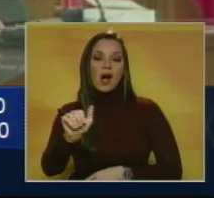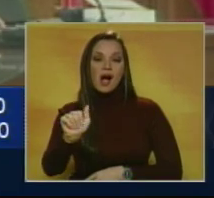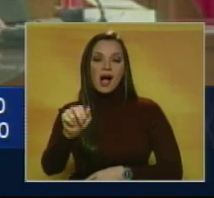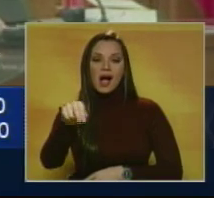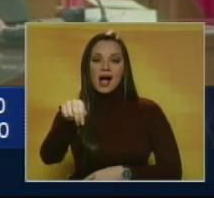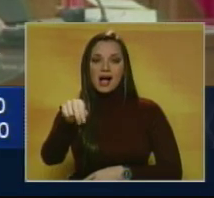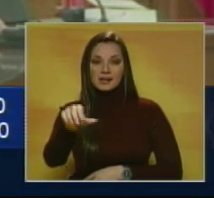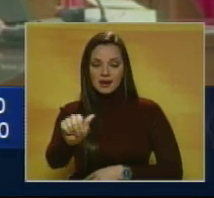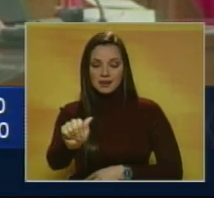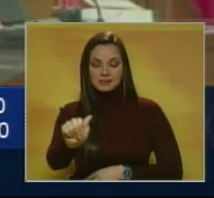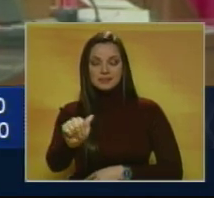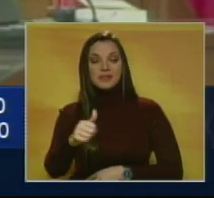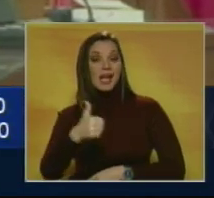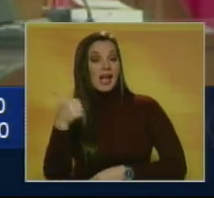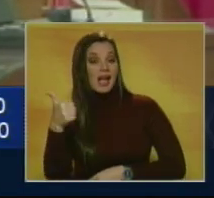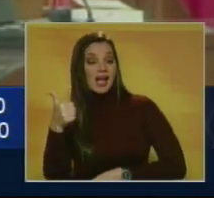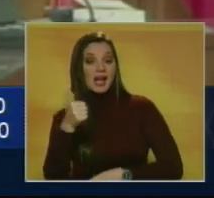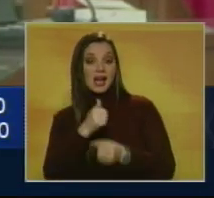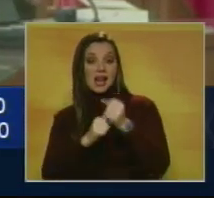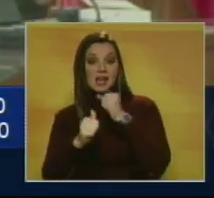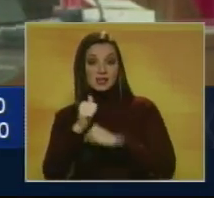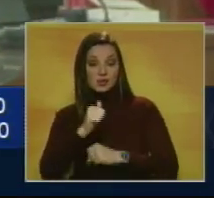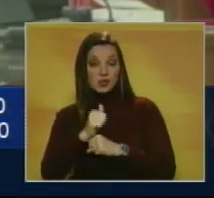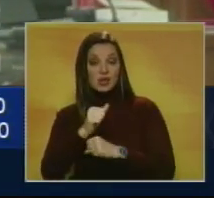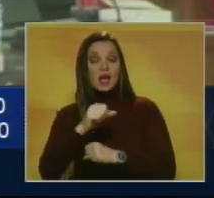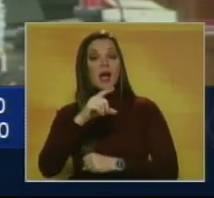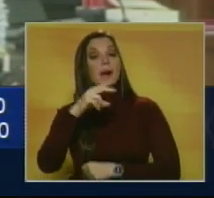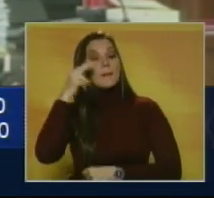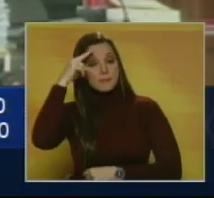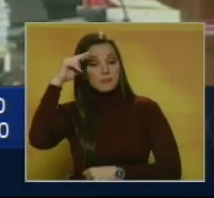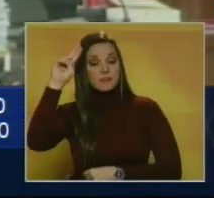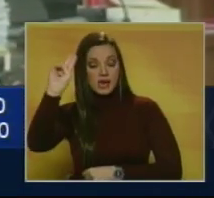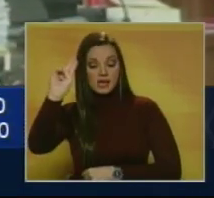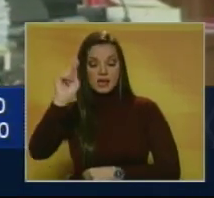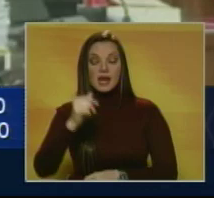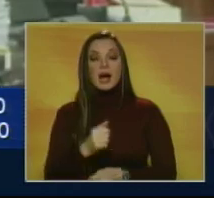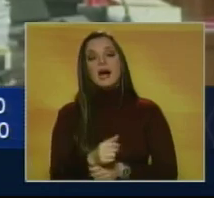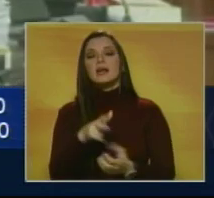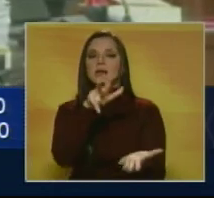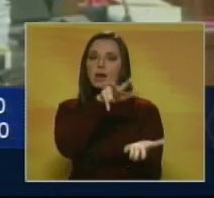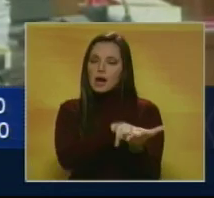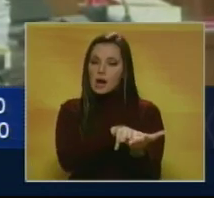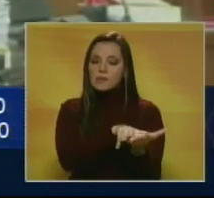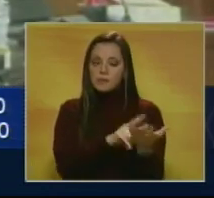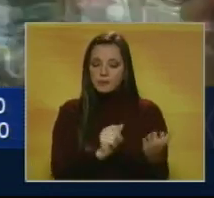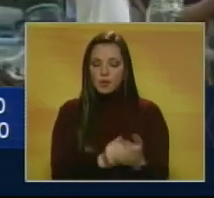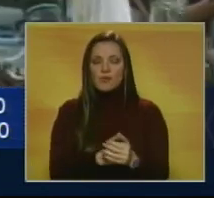recurso presentado por la Sociedad Mexicana de Autoconsumo Responsable y Tolerante fue aprobado